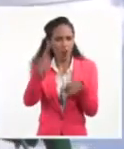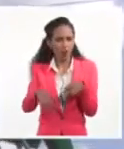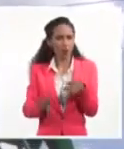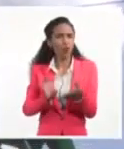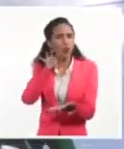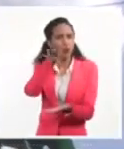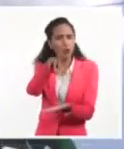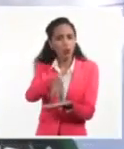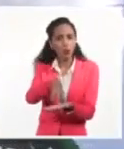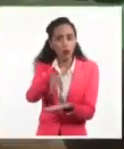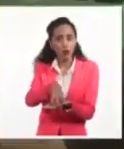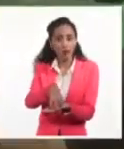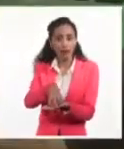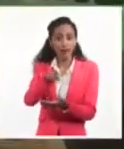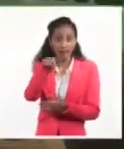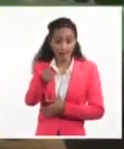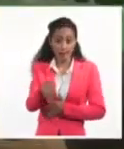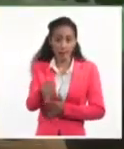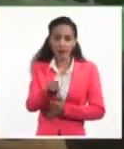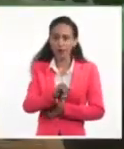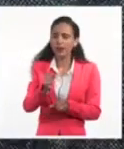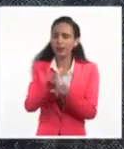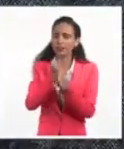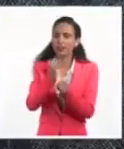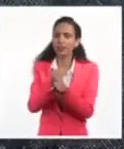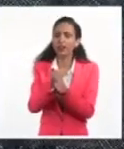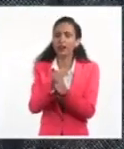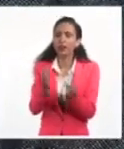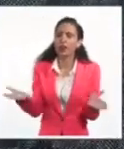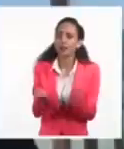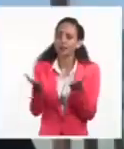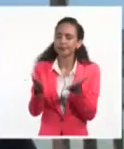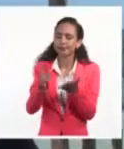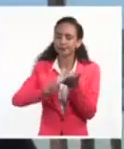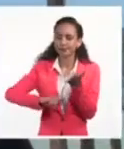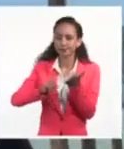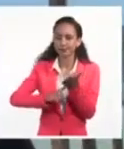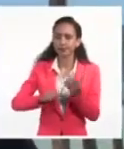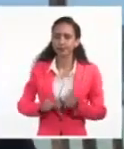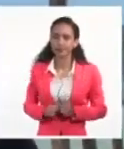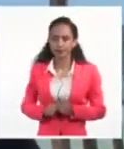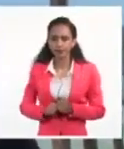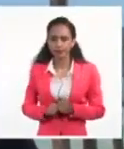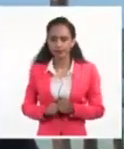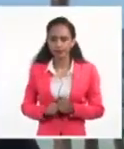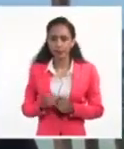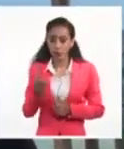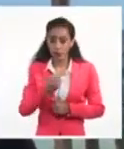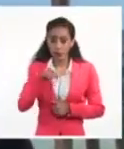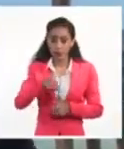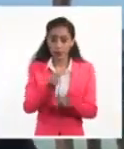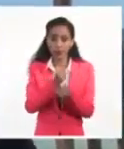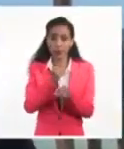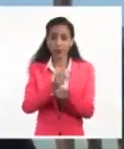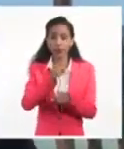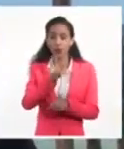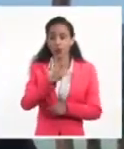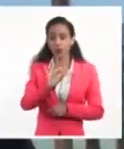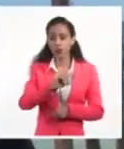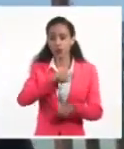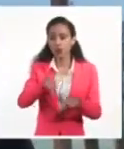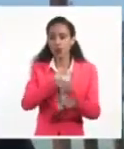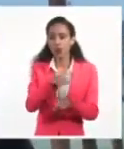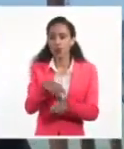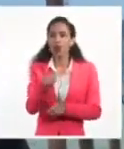de la geografía pinera se elabora para restablecer el servicio. Llevamos solo 48 horas en proceso de recuperación.